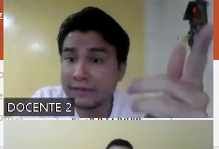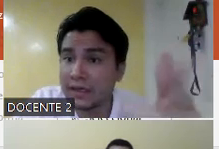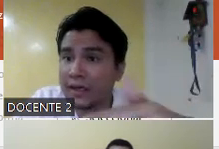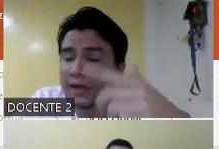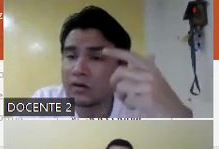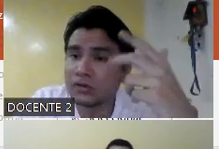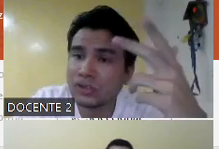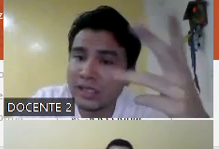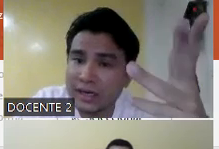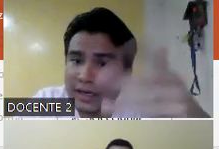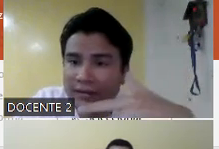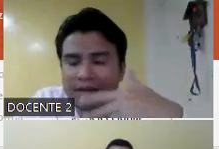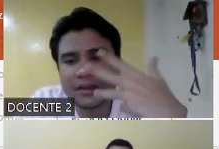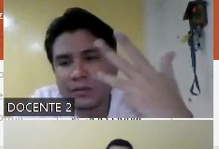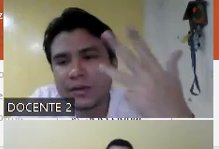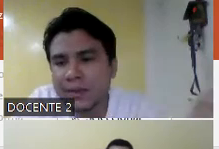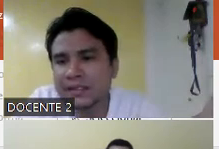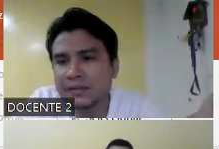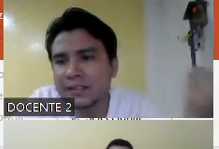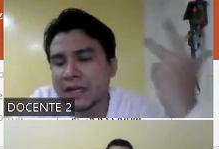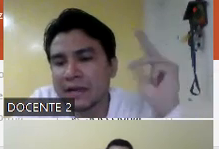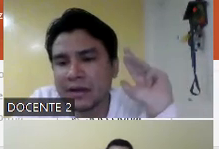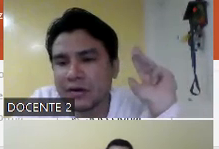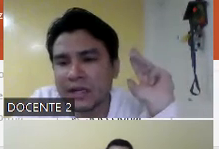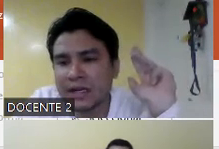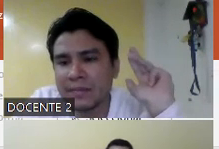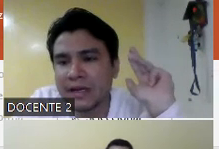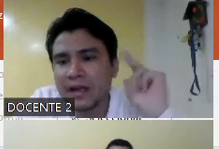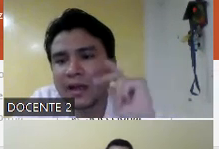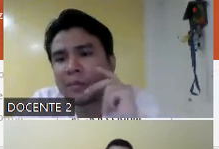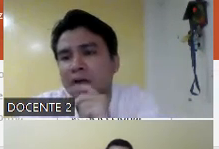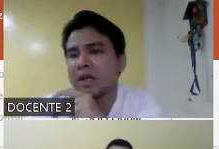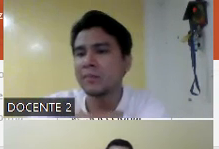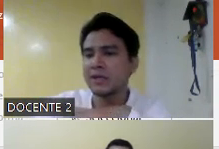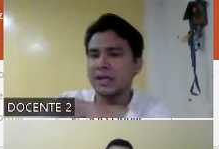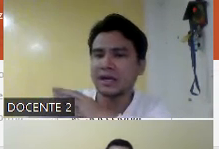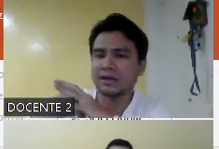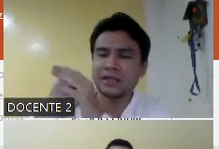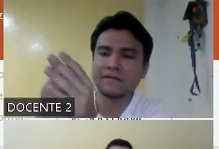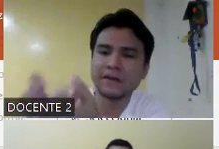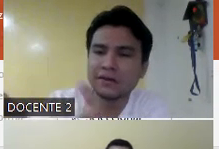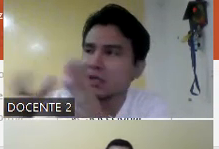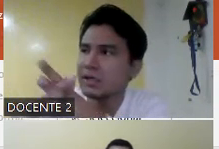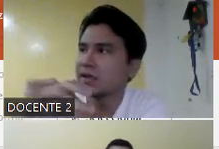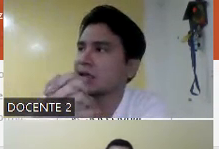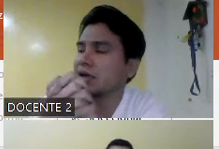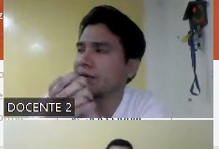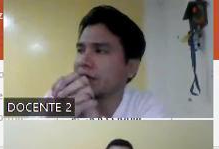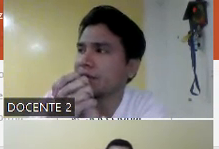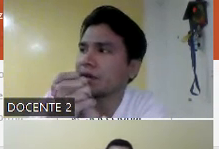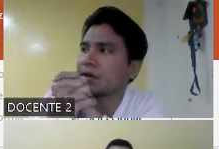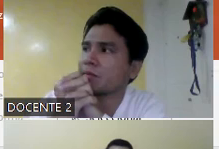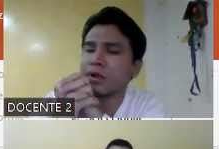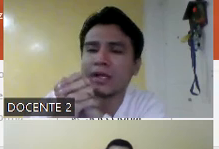a sentirla, a conocerla, y ahí yo voy a percibir si me cae bien o no me cae mal. ¿Por qué? Porque Jennifer, que ahorita que